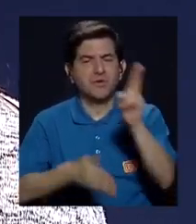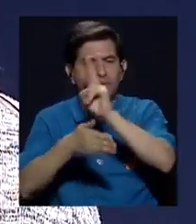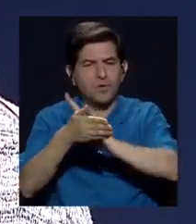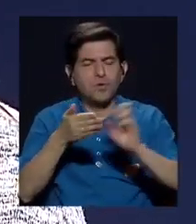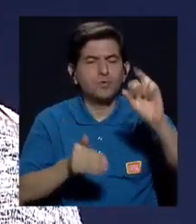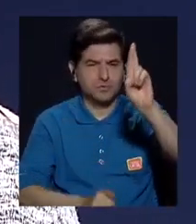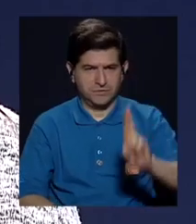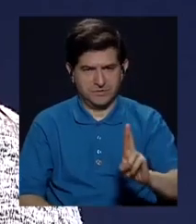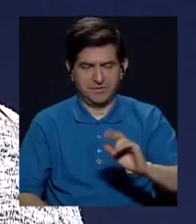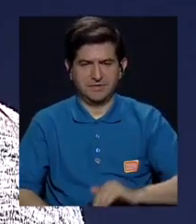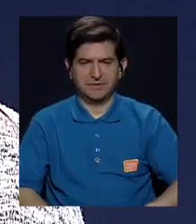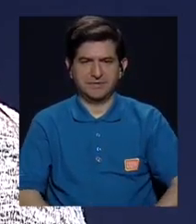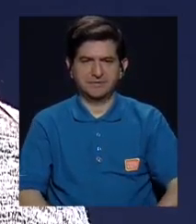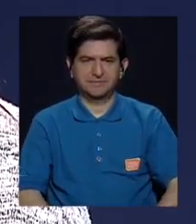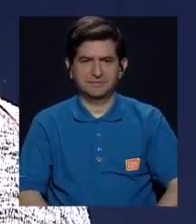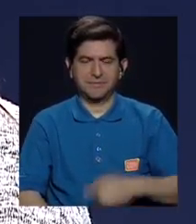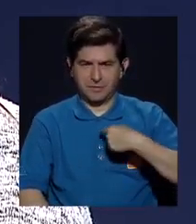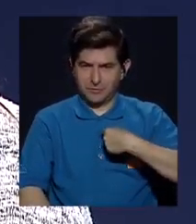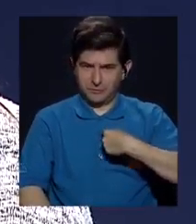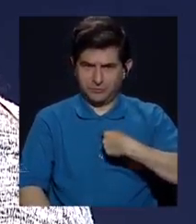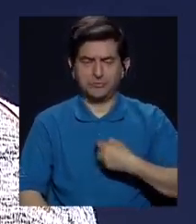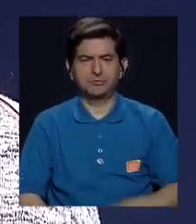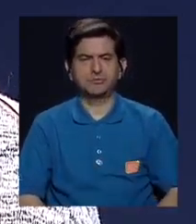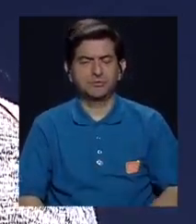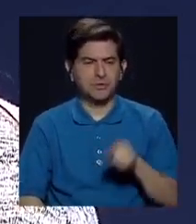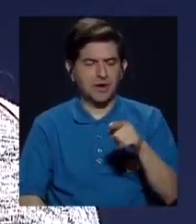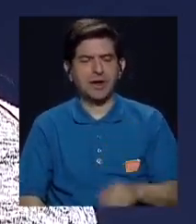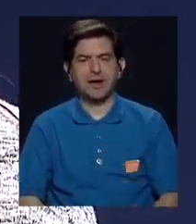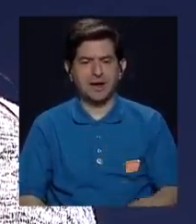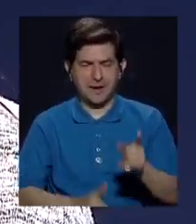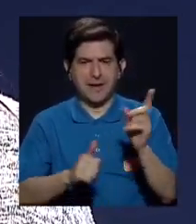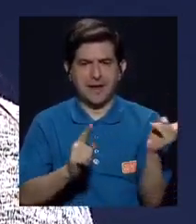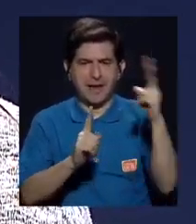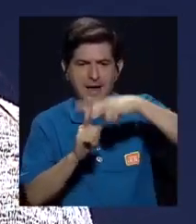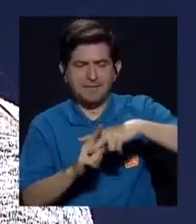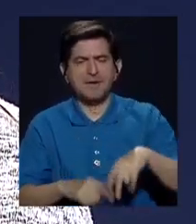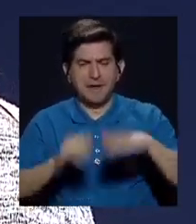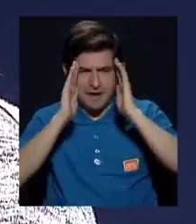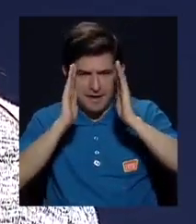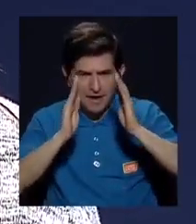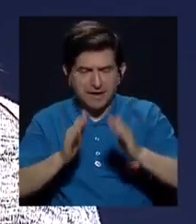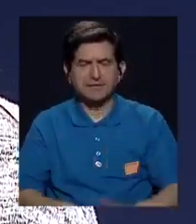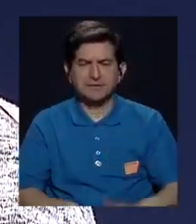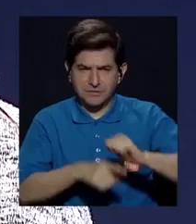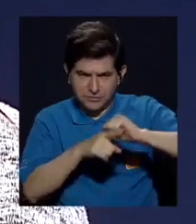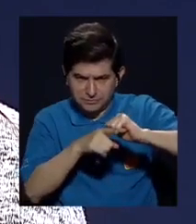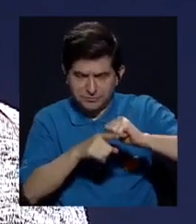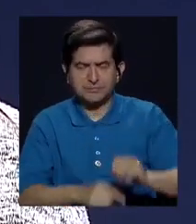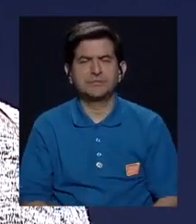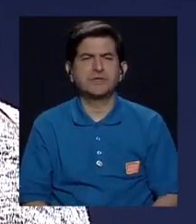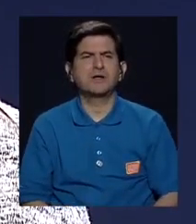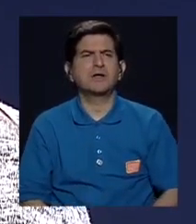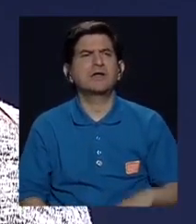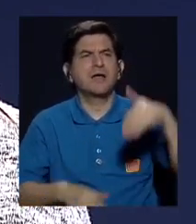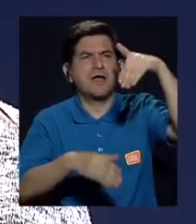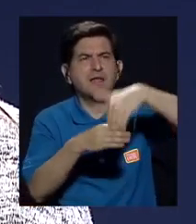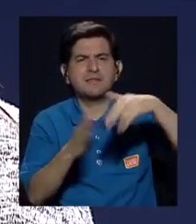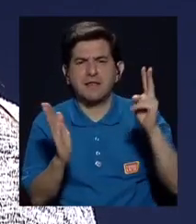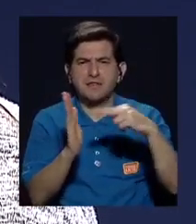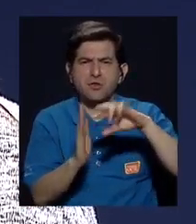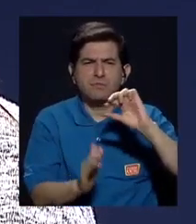Rica. Entonces, yo hice la audición, yo apliqué y entré en el